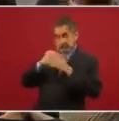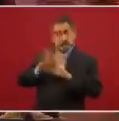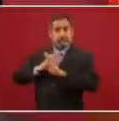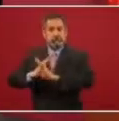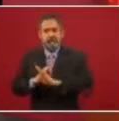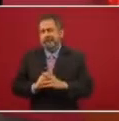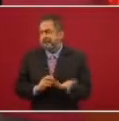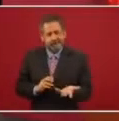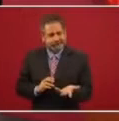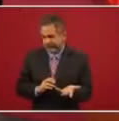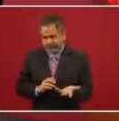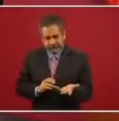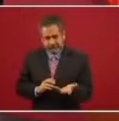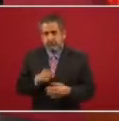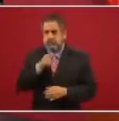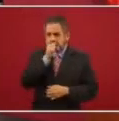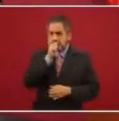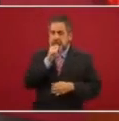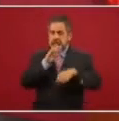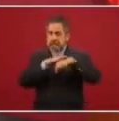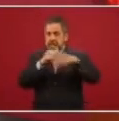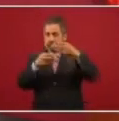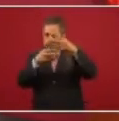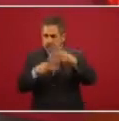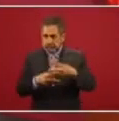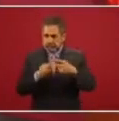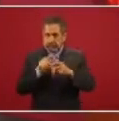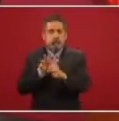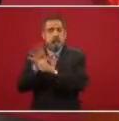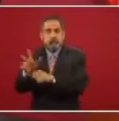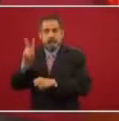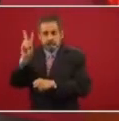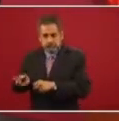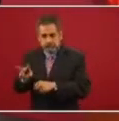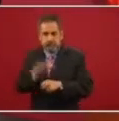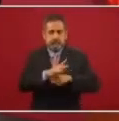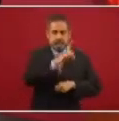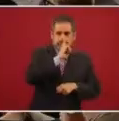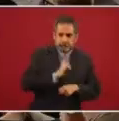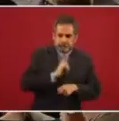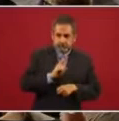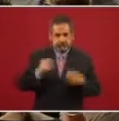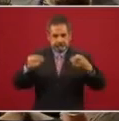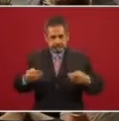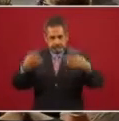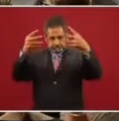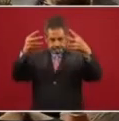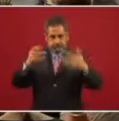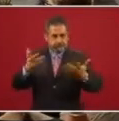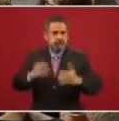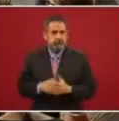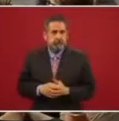de algo háganoslo saber y lo vamos a ir agregando el fundamento científico la percepción pública respecto al tema concreto del